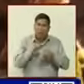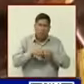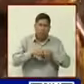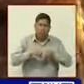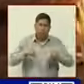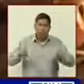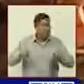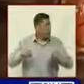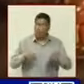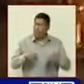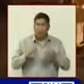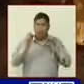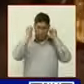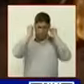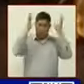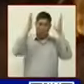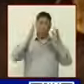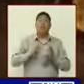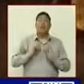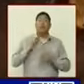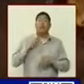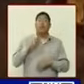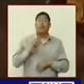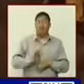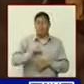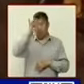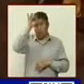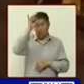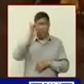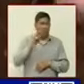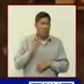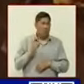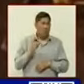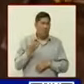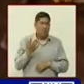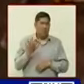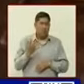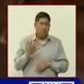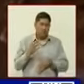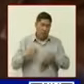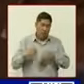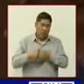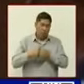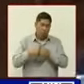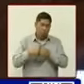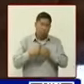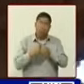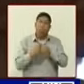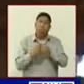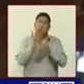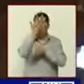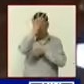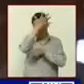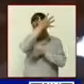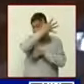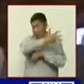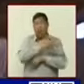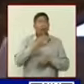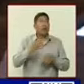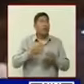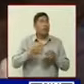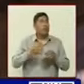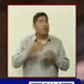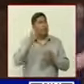tubería. Fue mucho más el susto, luego hemos descubierto que era simplemente un sifonamiento y aquí estamos arreglando. Si Dios